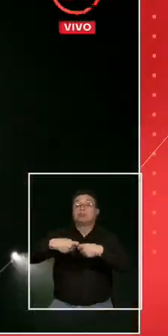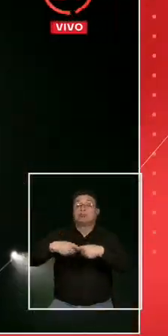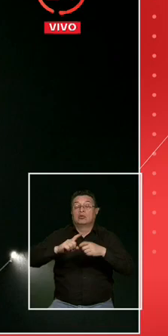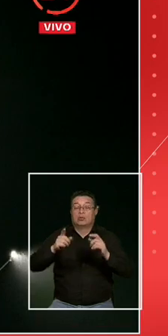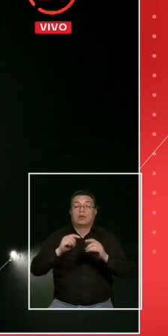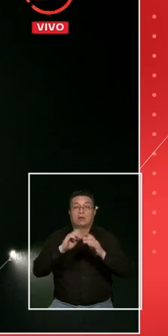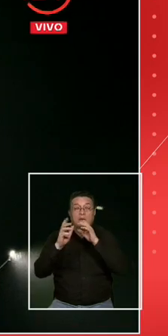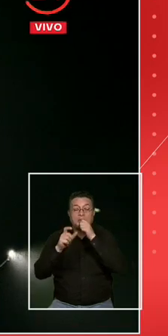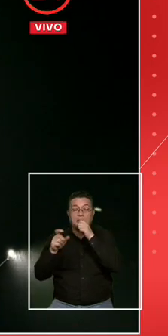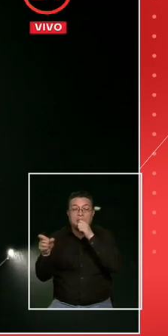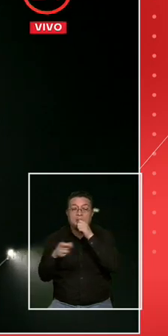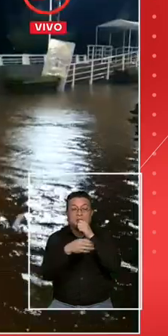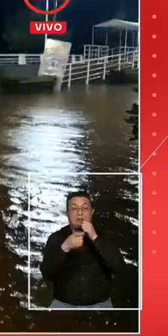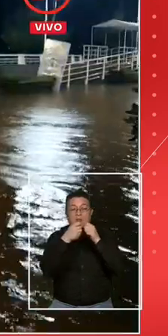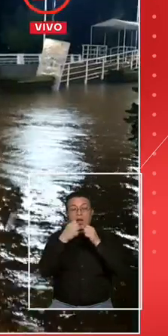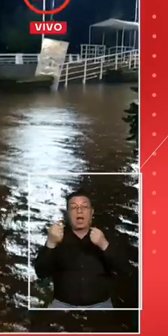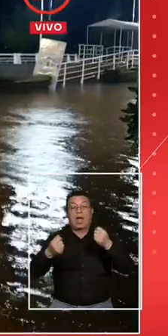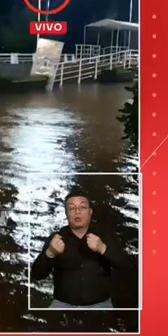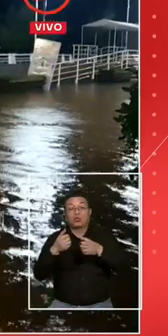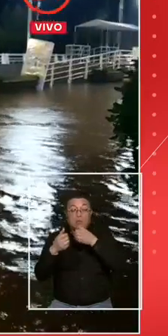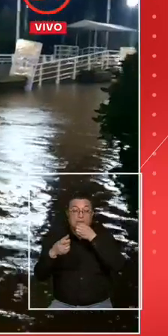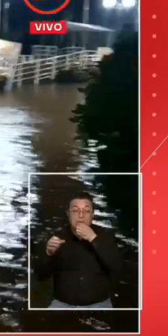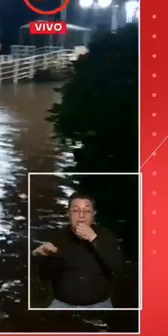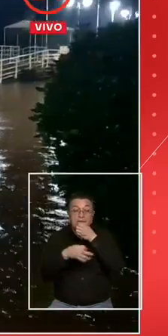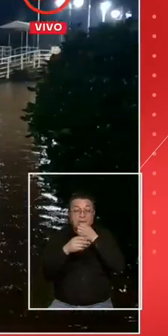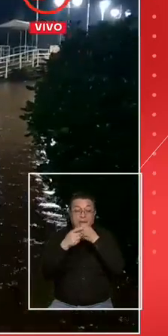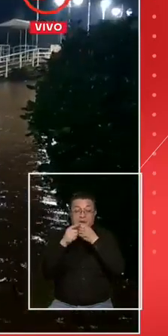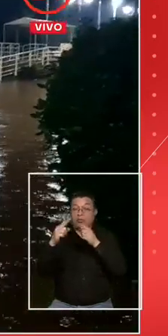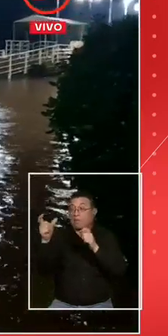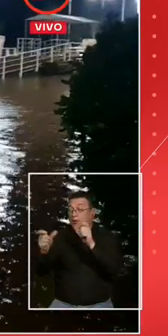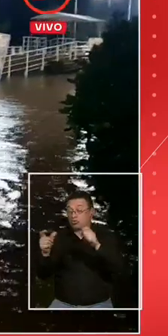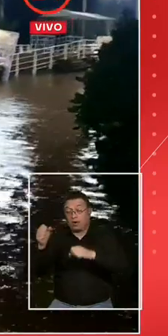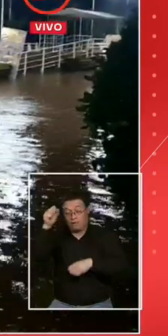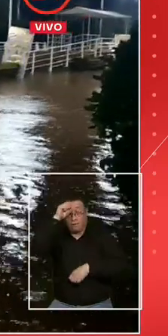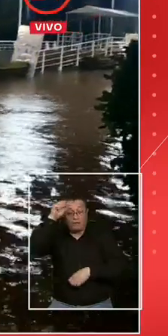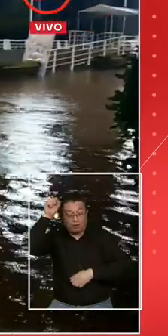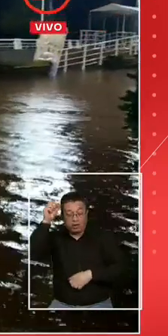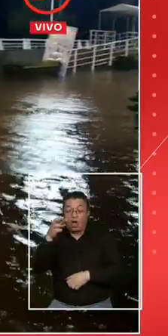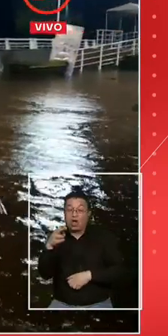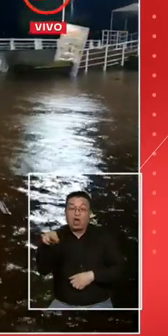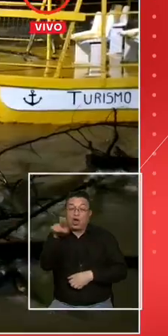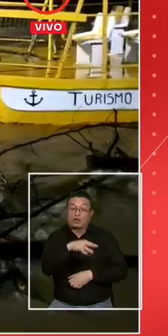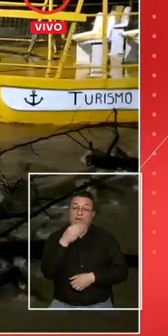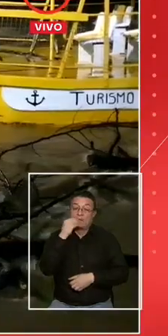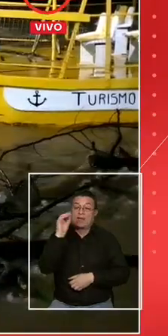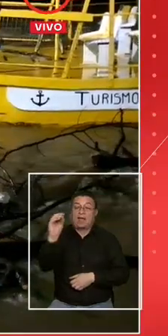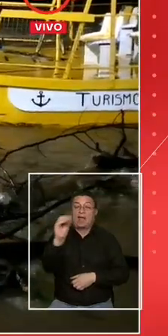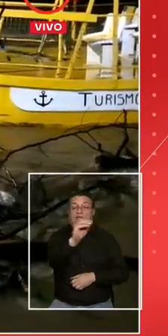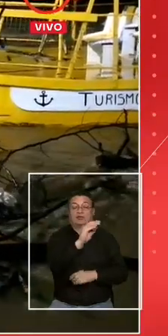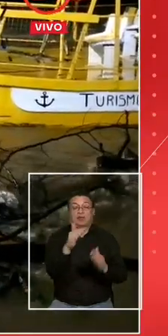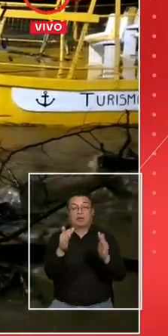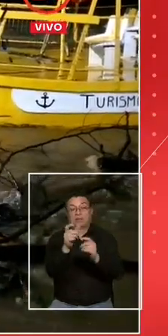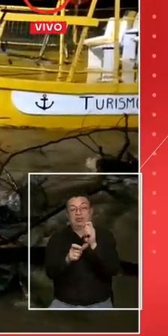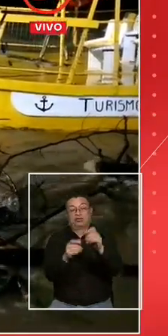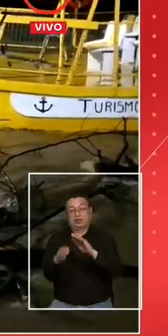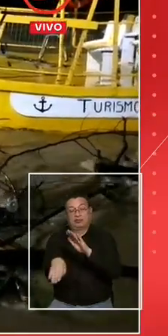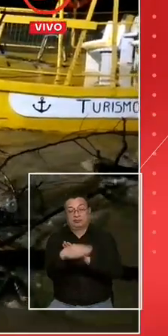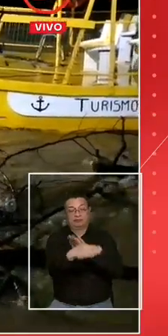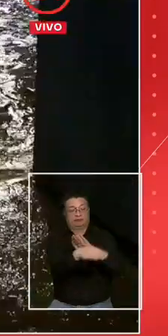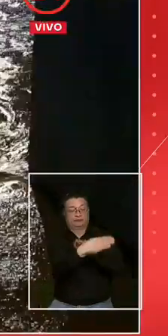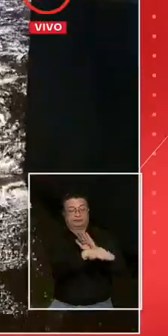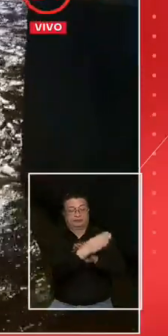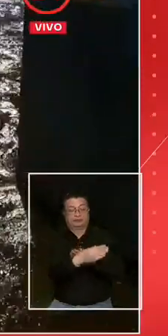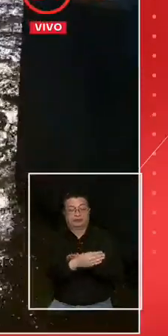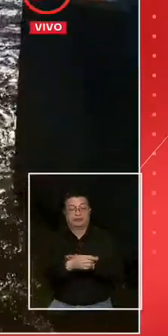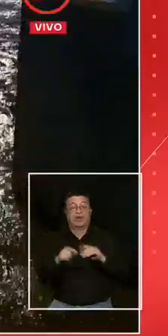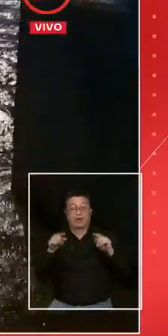vamos a perifonear nuevamente con los vehículos policiales, con personal de área que está acá y bomberos. Vamos a volver a insistir, ¿cierto? Para que la gente se retire del lugar. La información que usted tiene, ¿viene